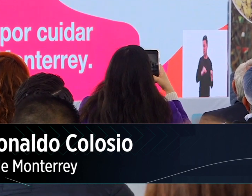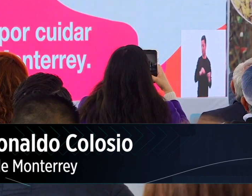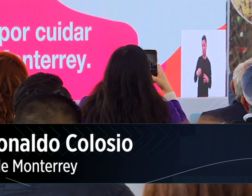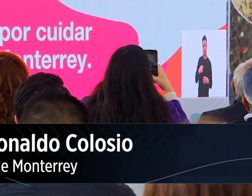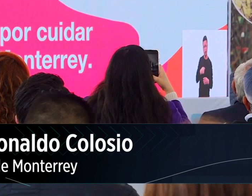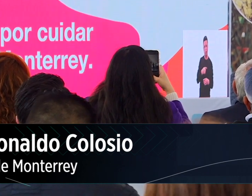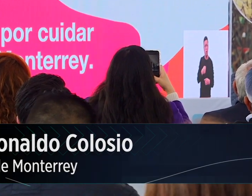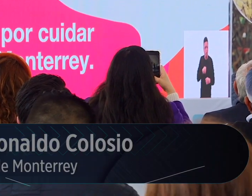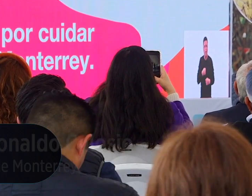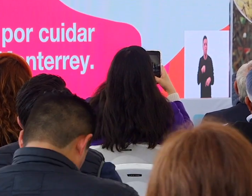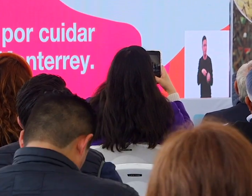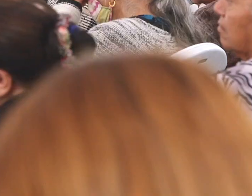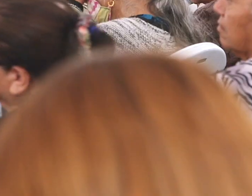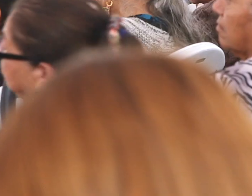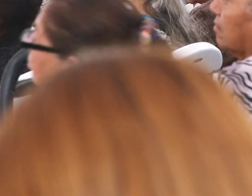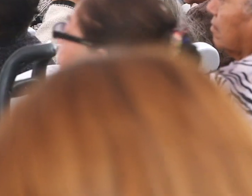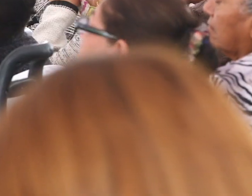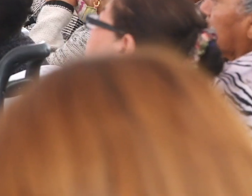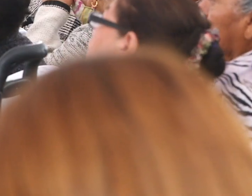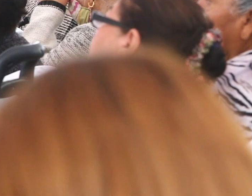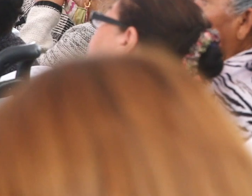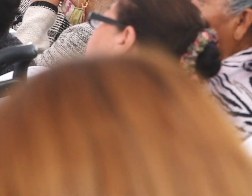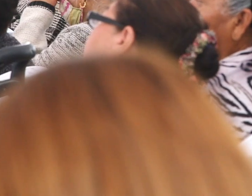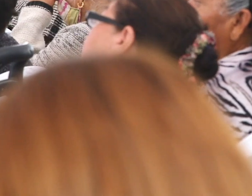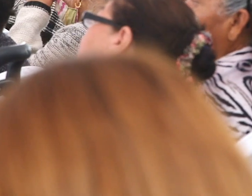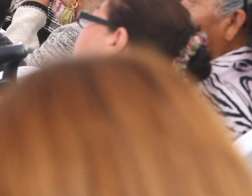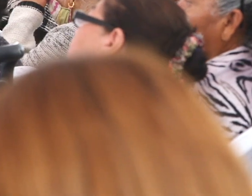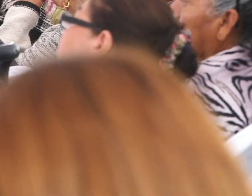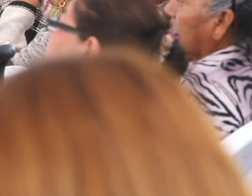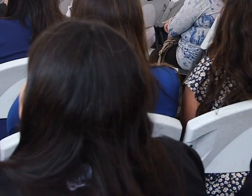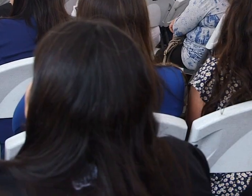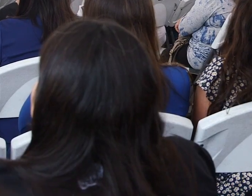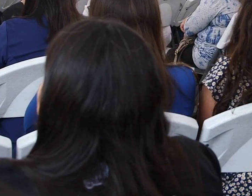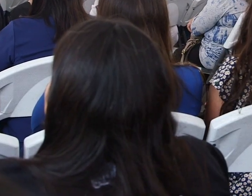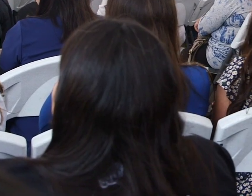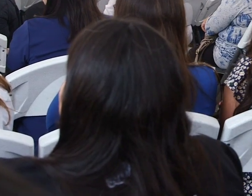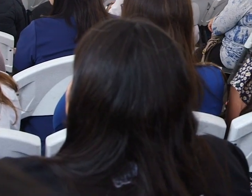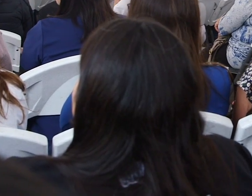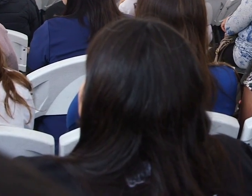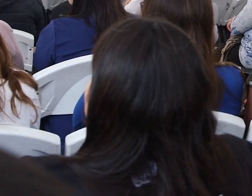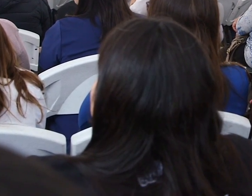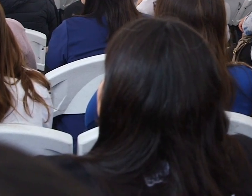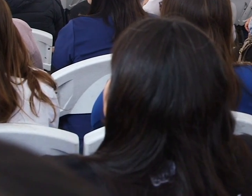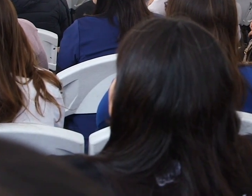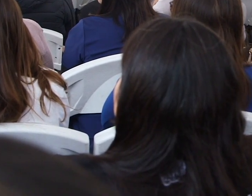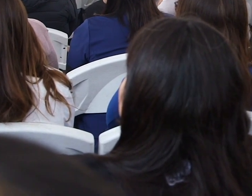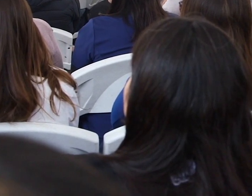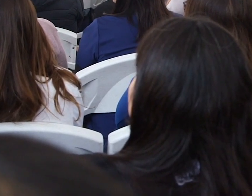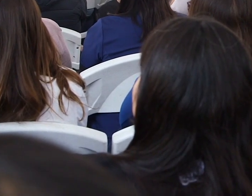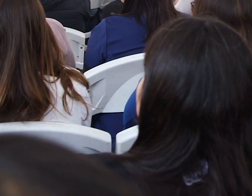a mi hermana, gente que nos abrazó y nos cuidó, gracias a que la ciudad de Monterrey nos